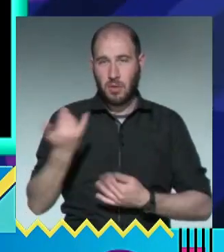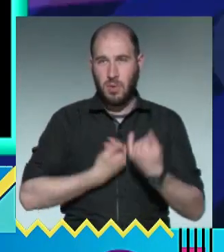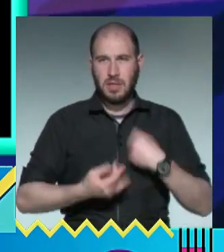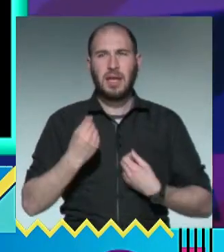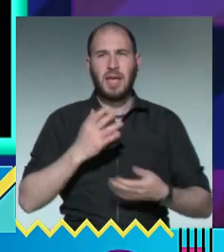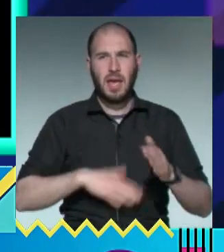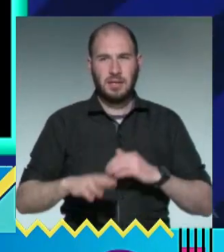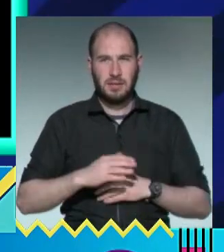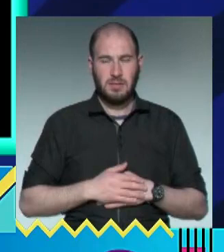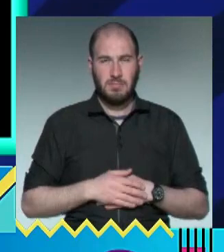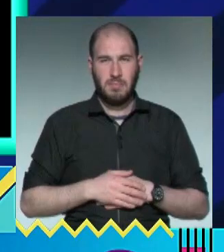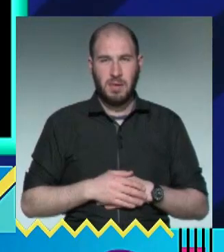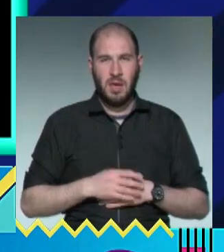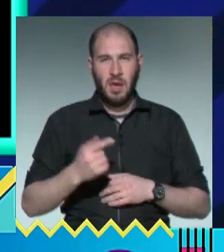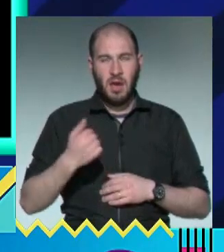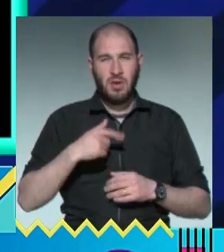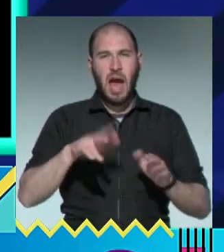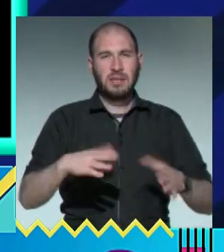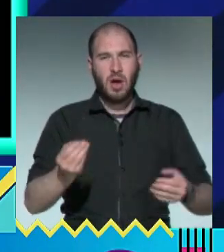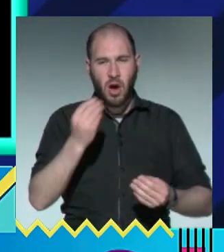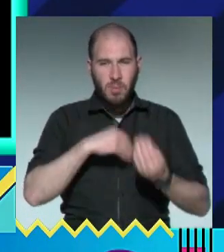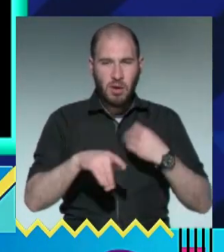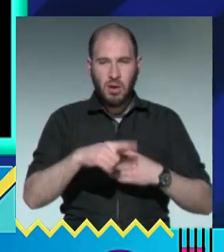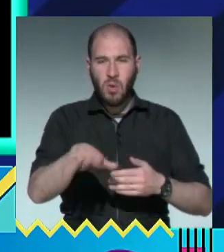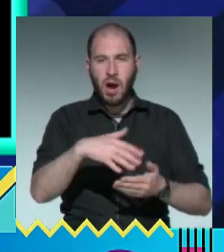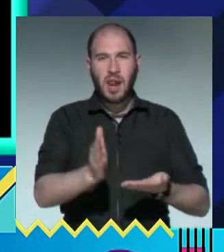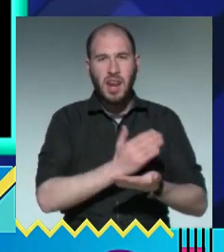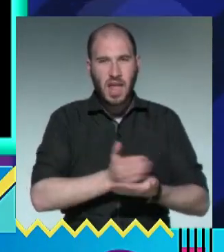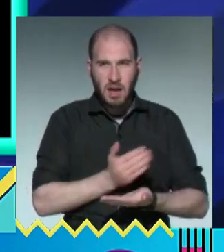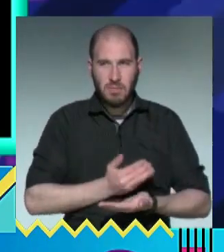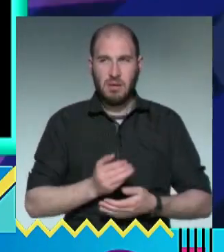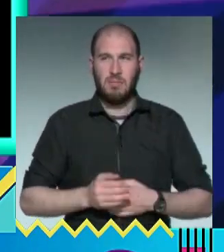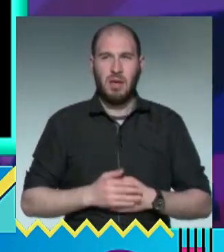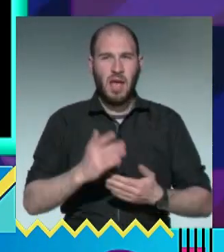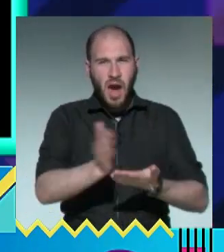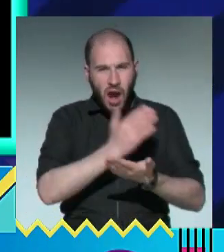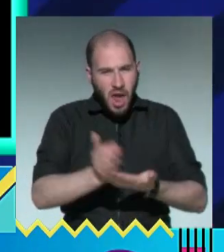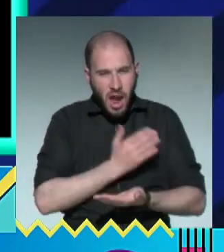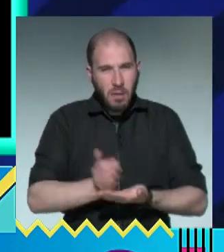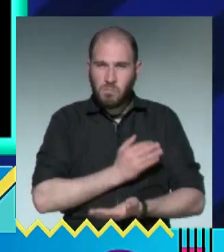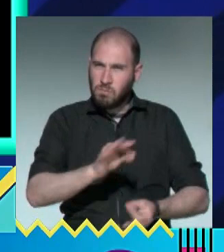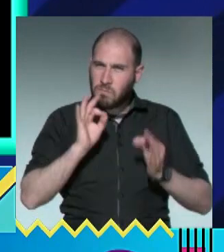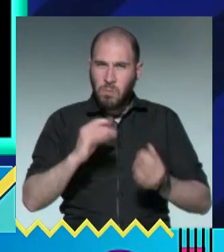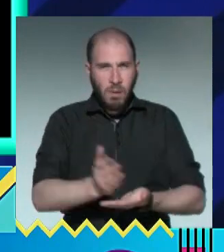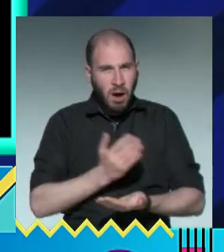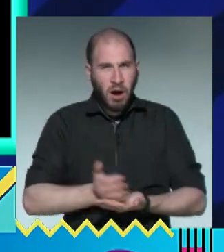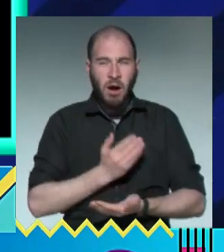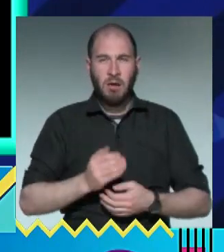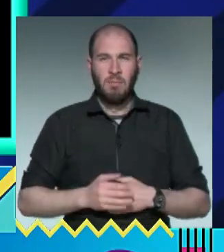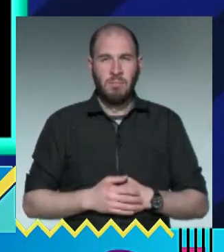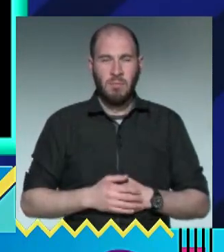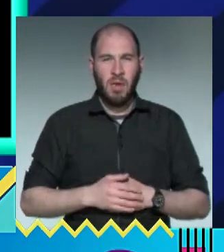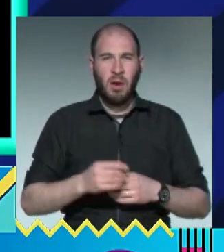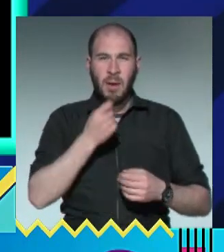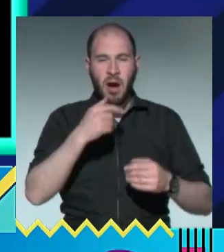que hacer cuando voy a comer un asado es limpiar la zona. Limpio la zona lo más que puedo y utilizo